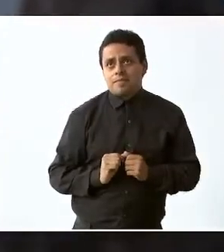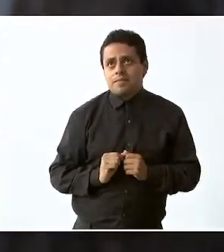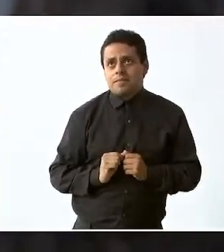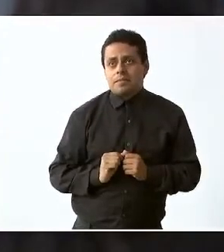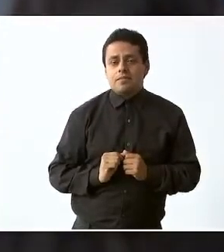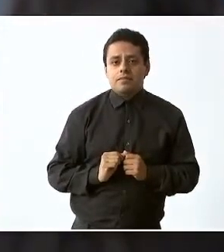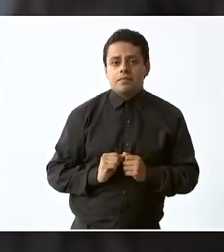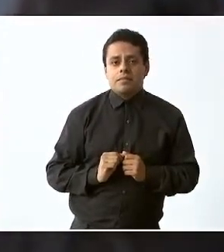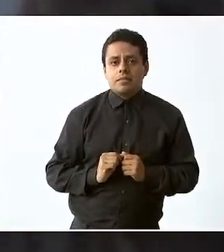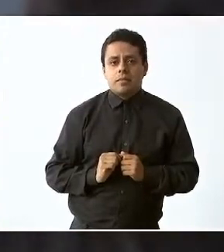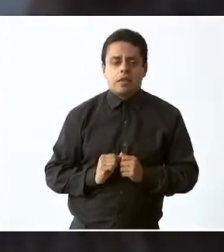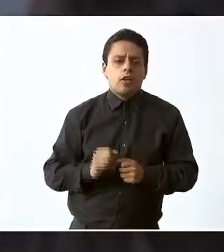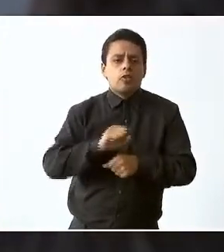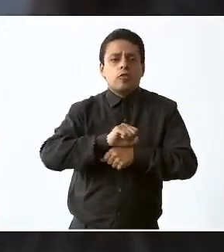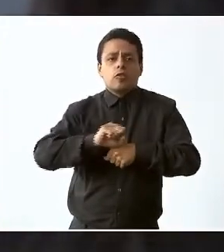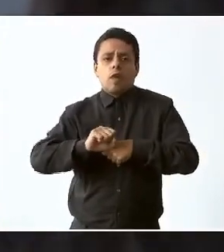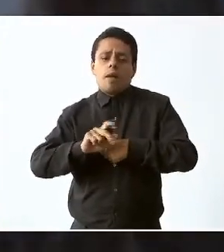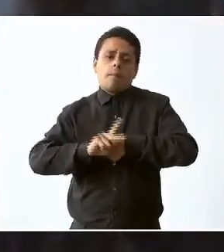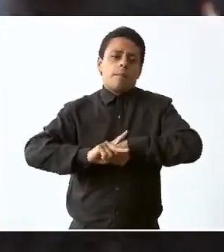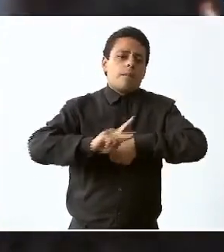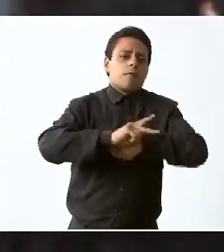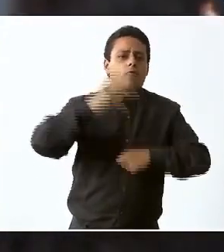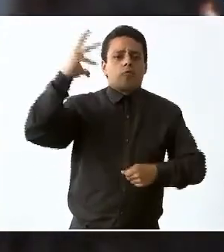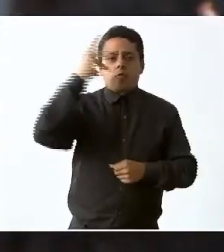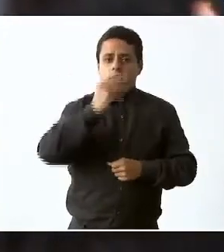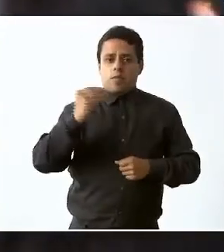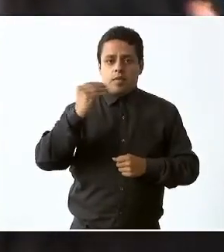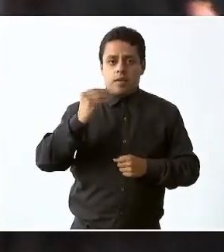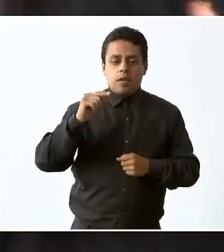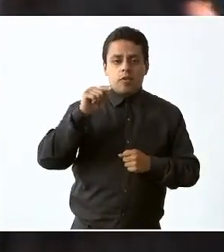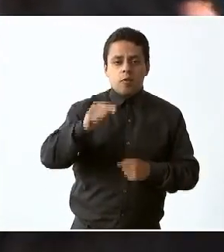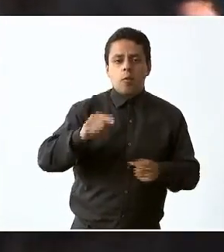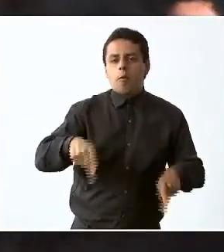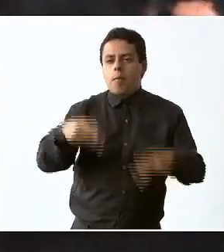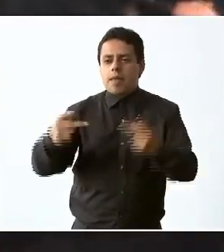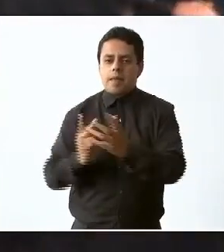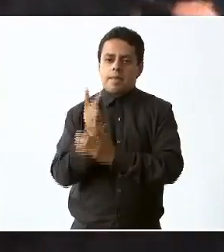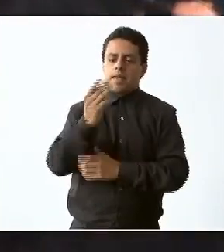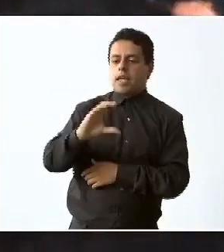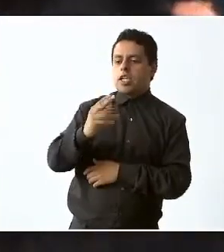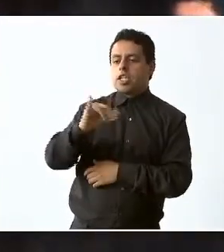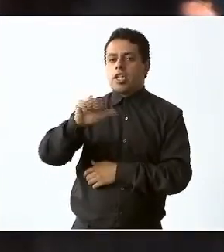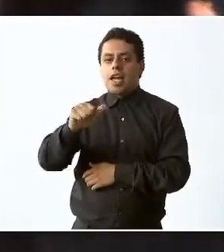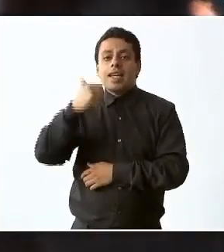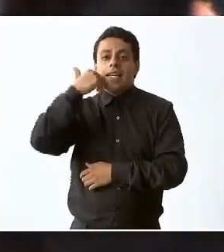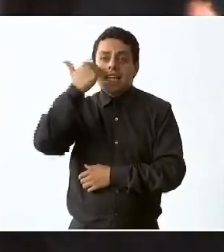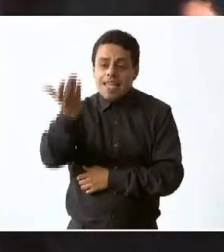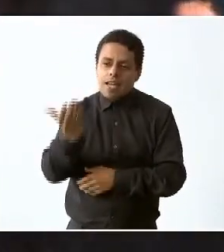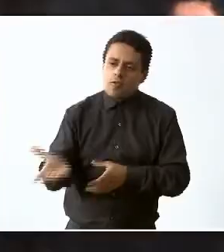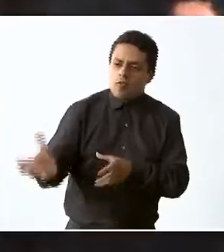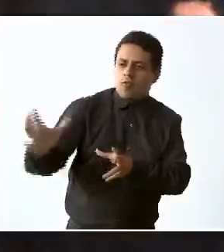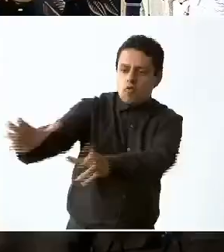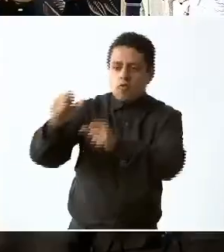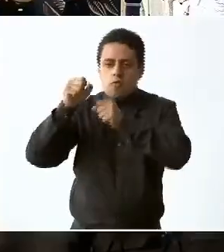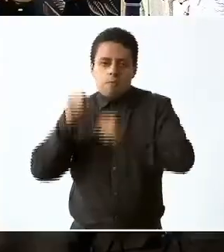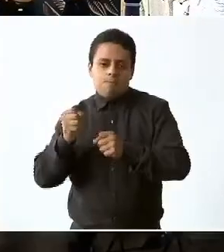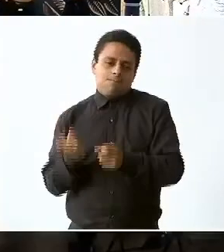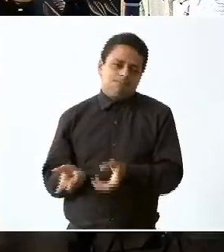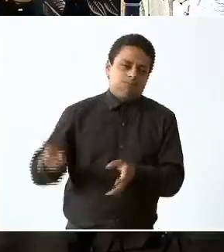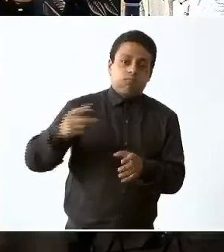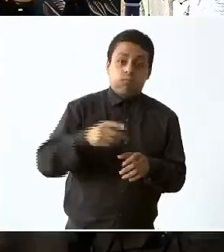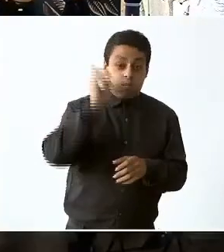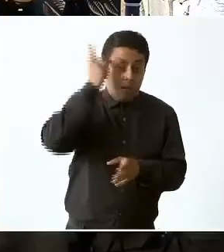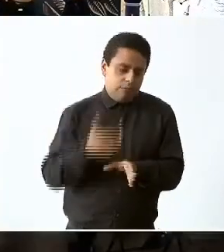Felipe de Jesús. Suave patria, vendedora de chía, quiero raptarte en la cuaresma opaca, sobre